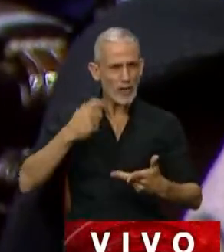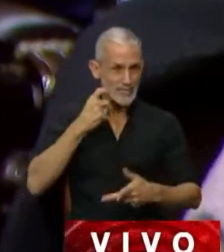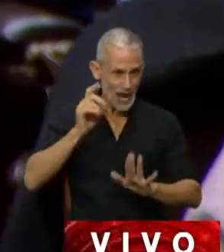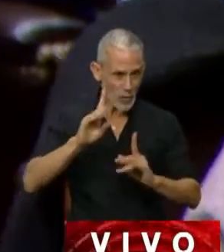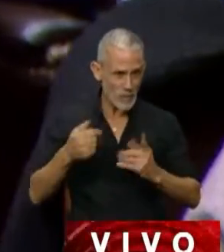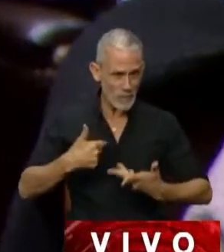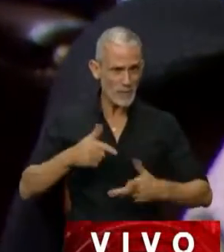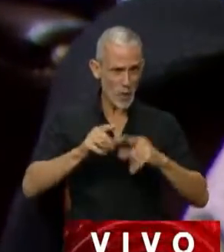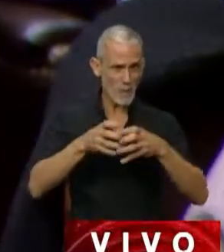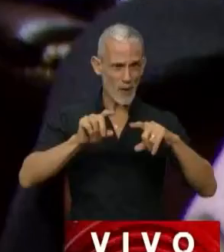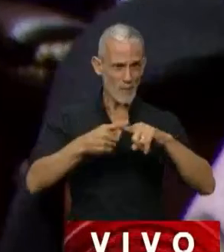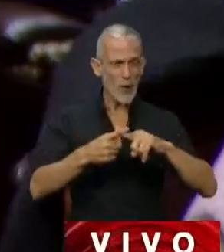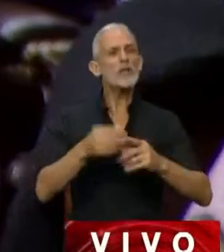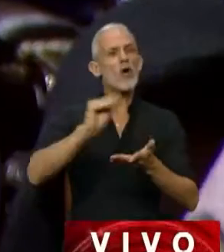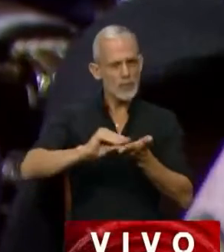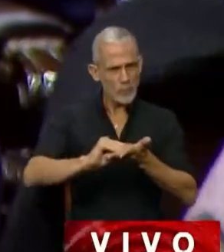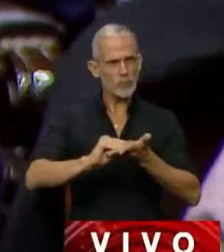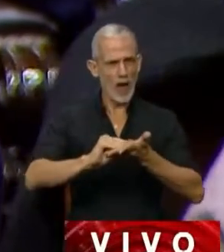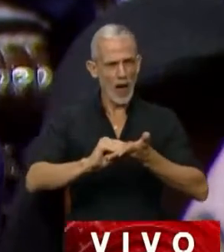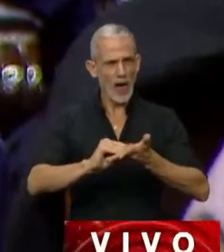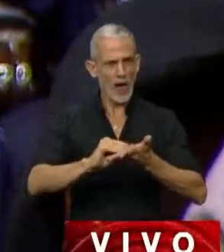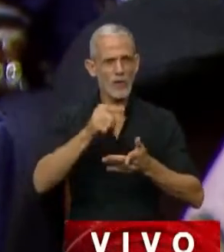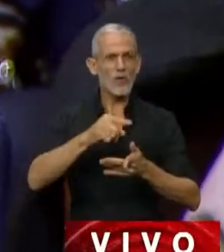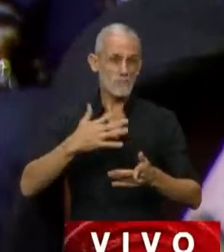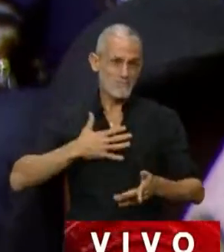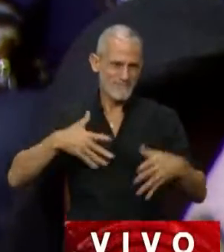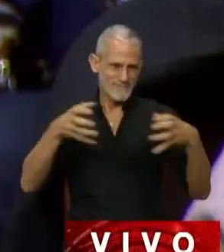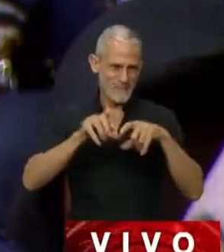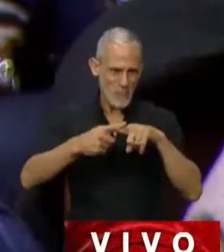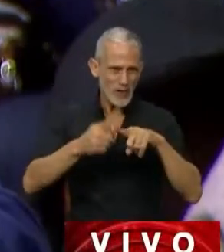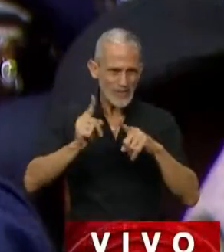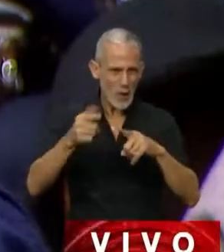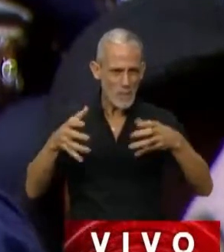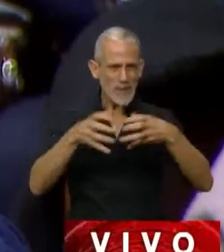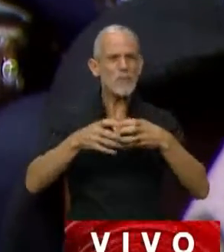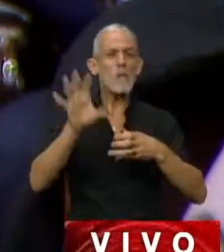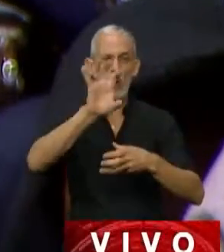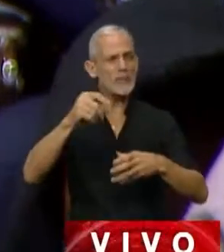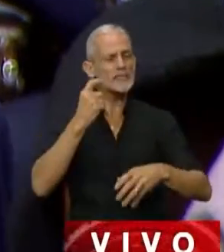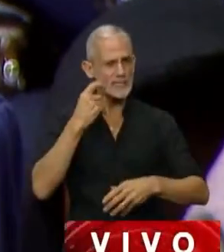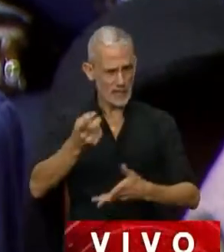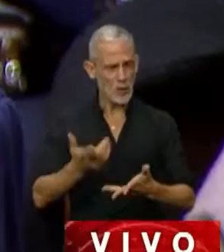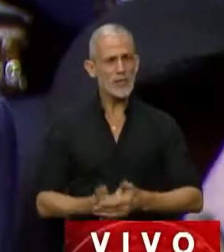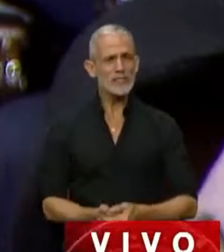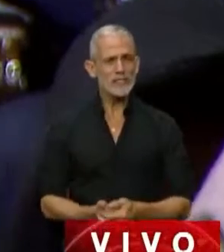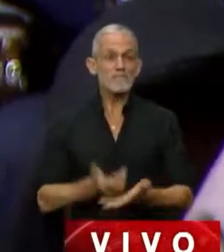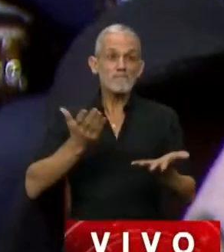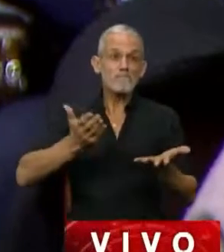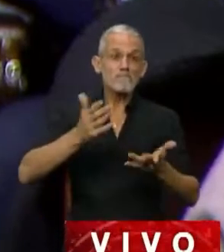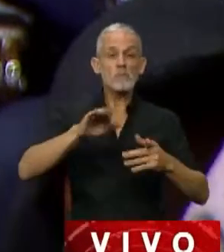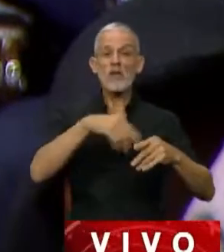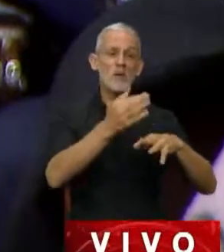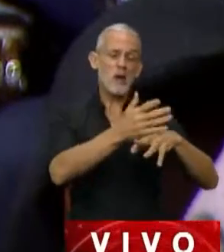de San Luis, que fue diputado de nuestra fuerza por la provincia de San Luis y